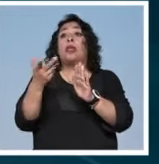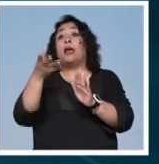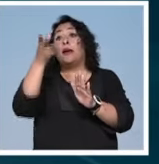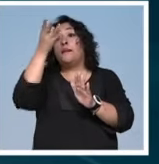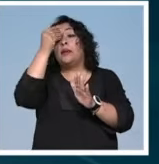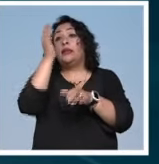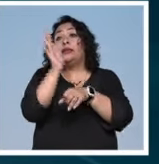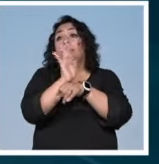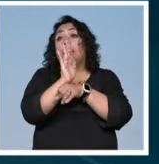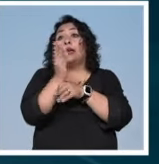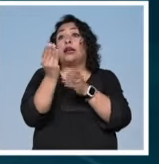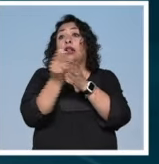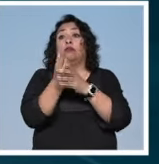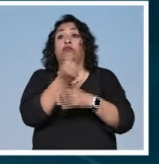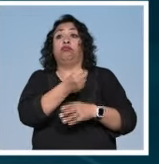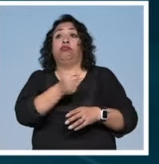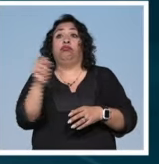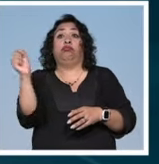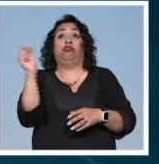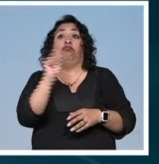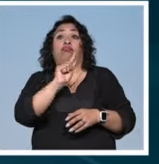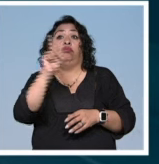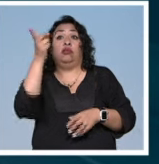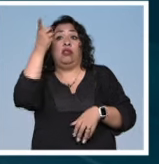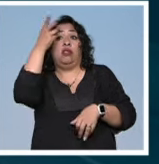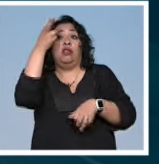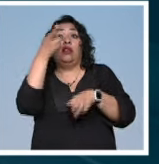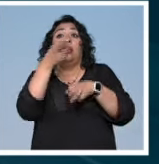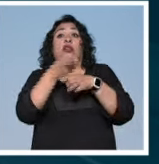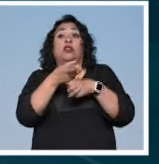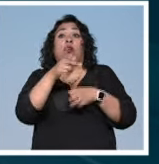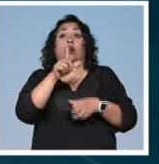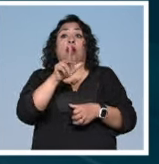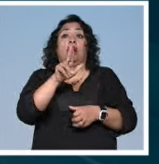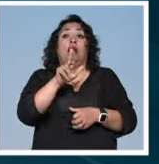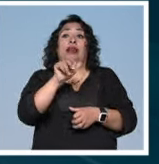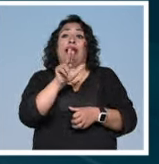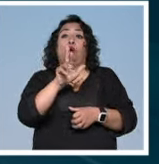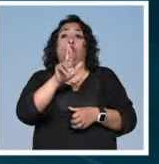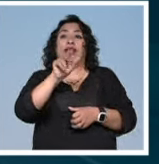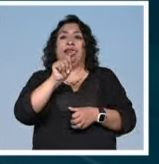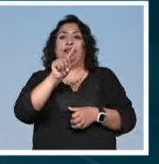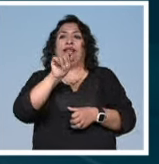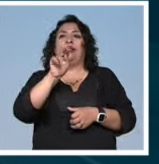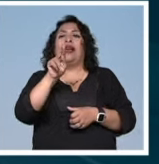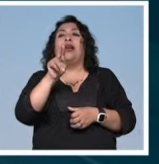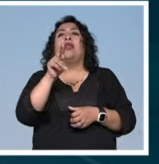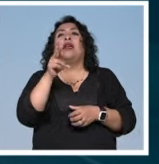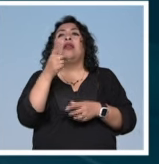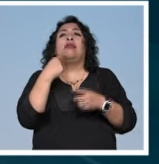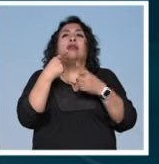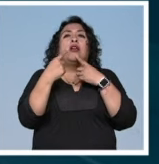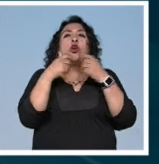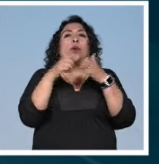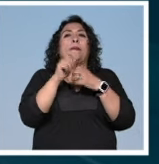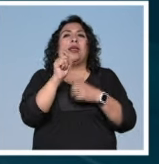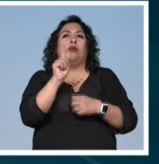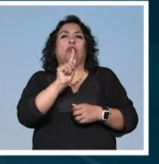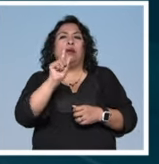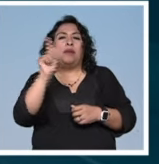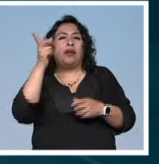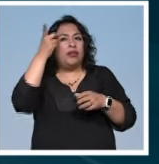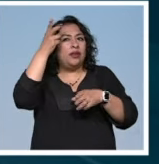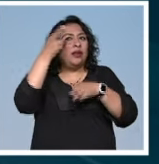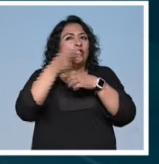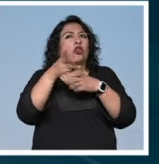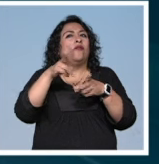lecciones de cine, clases magistrales de grandes directores de Laurent Tirard. El autor conversa con 21 destacados directores